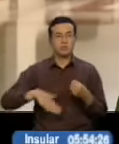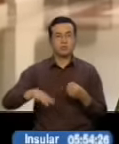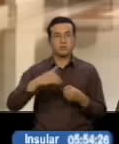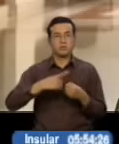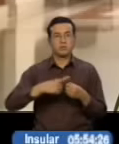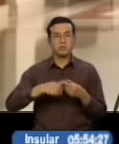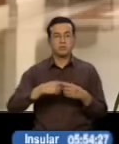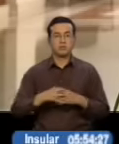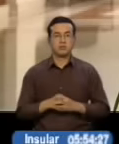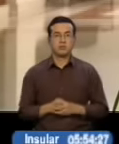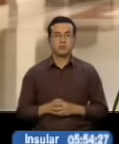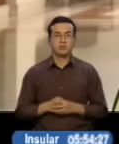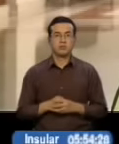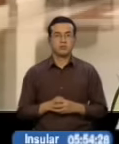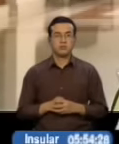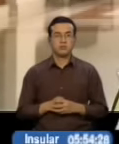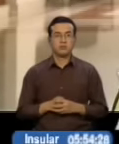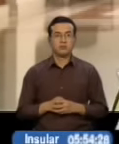nosotros